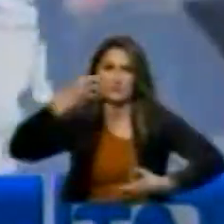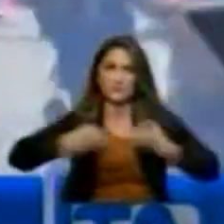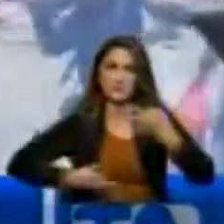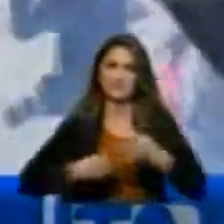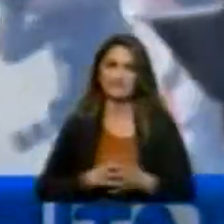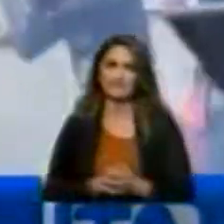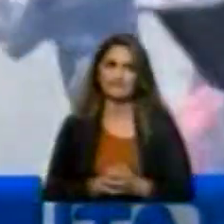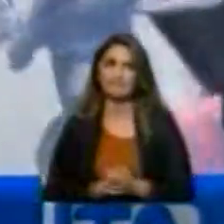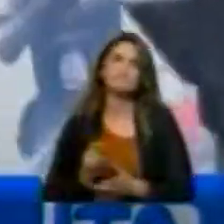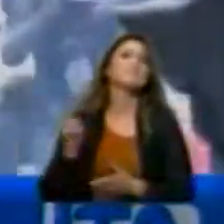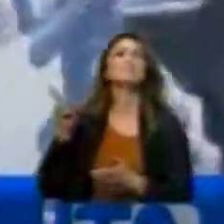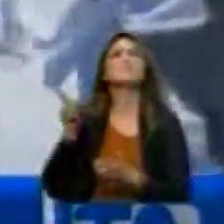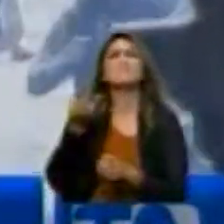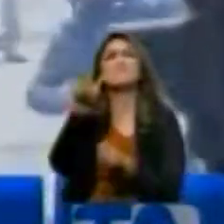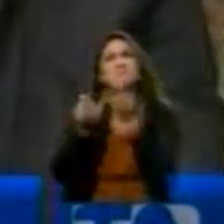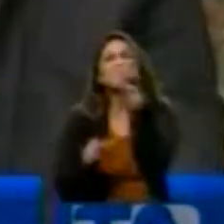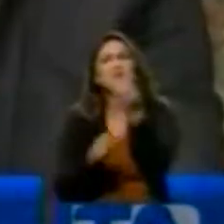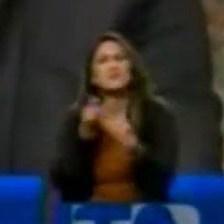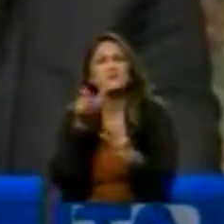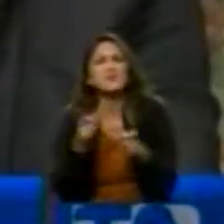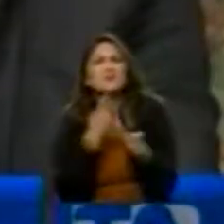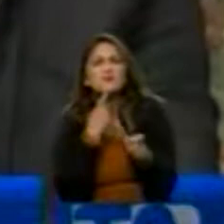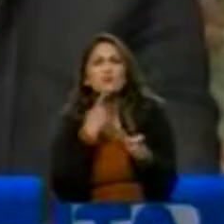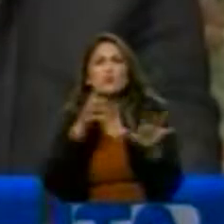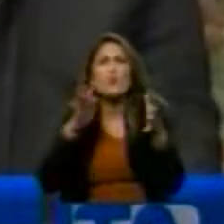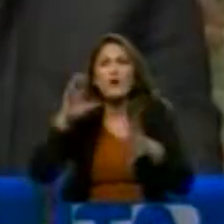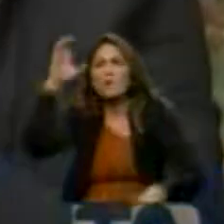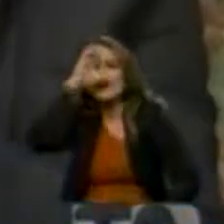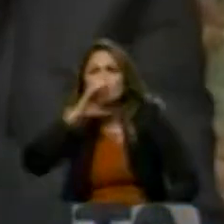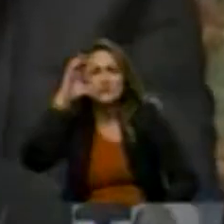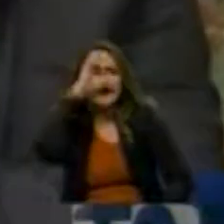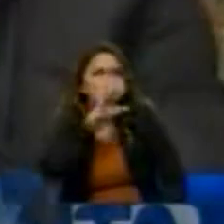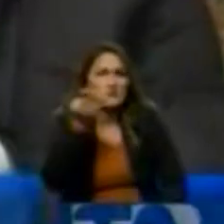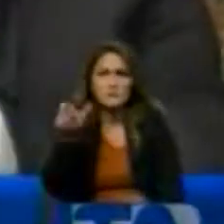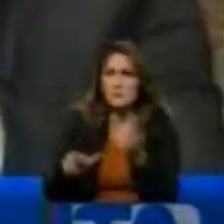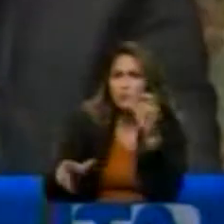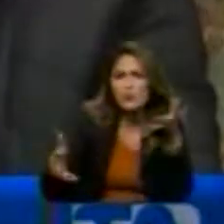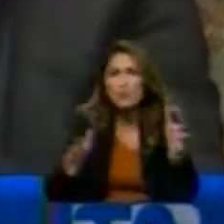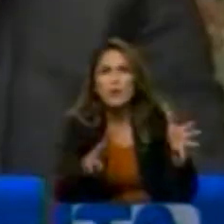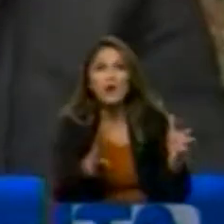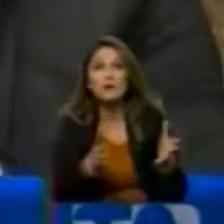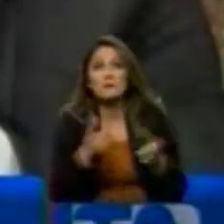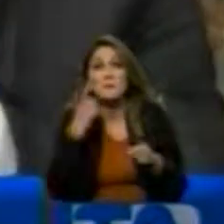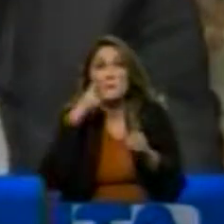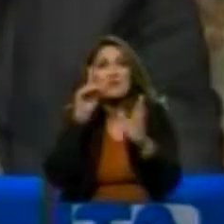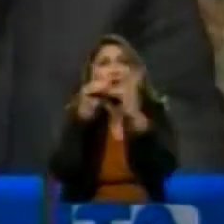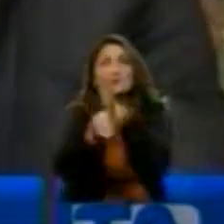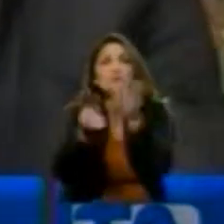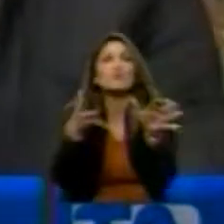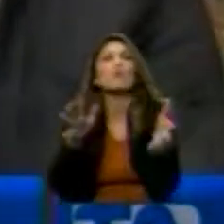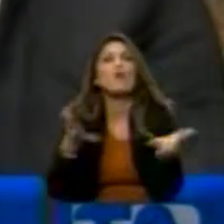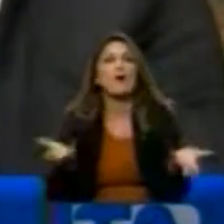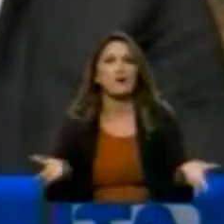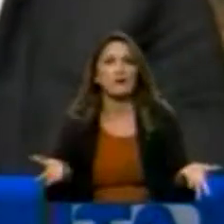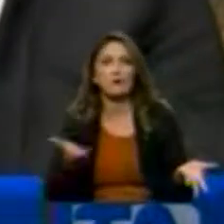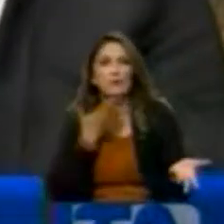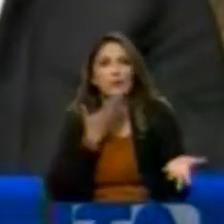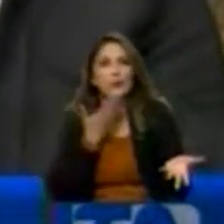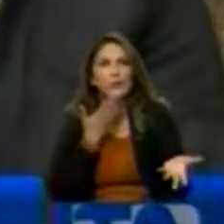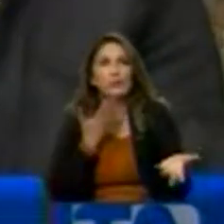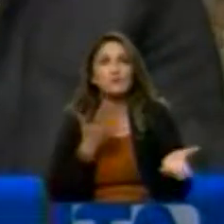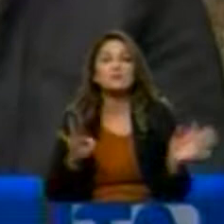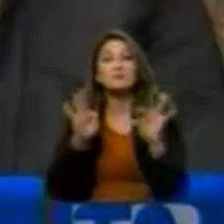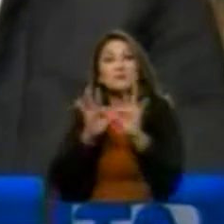momento no existe ninguna denuncia formal. Cuando ustedes escuchen que alguien, una autoridad, una organización, un representante de la